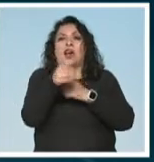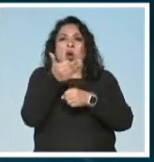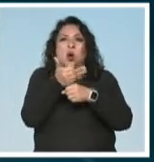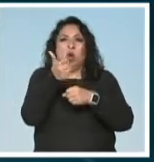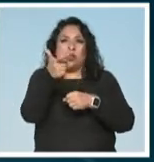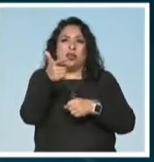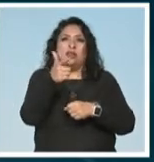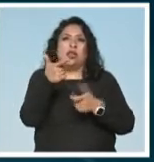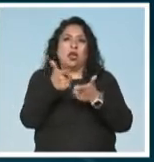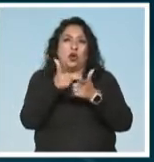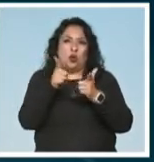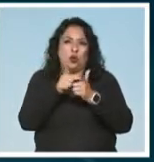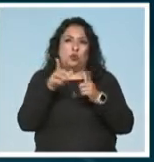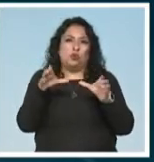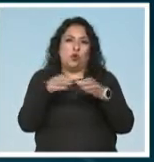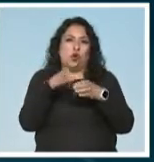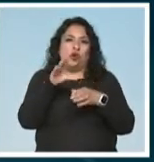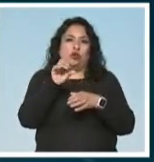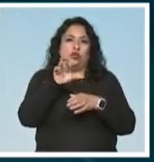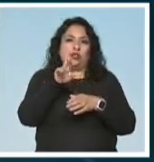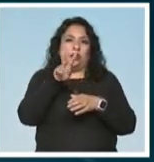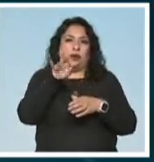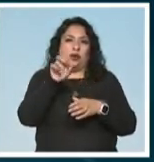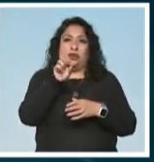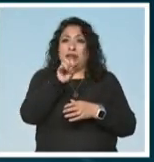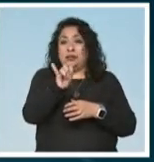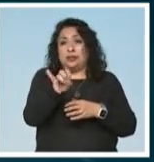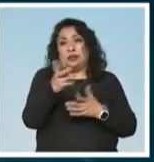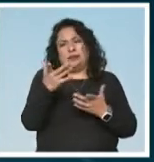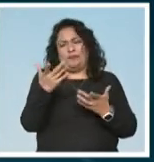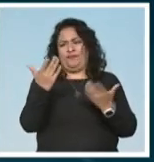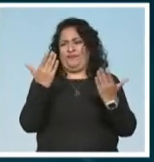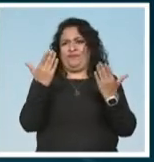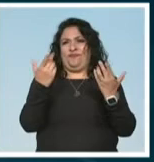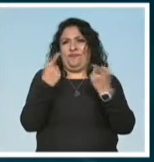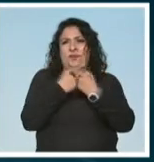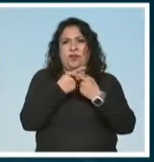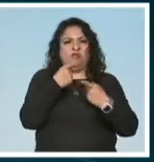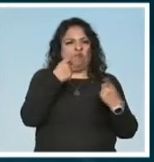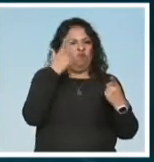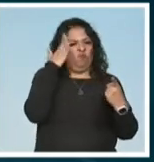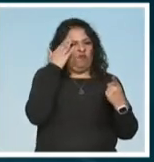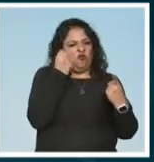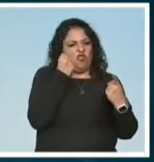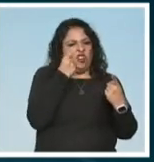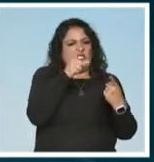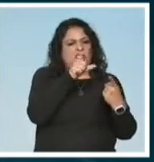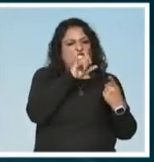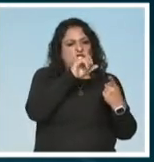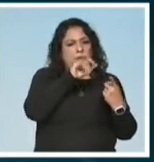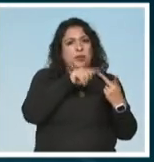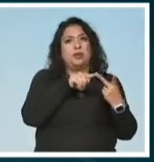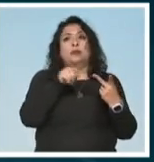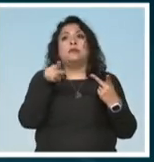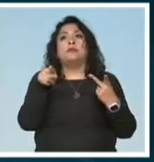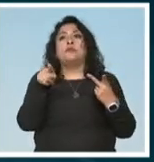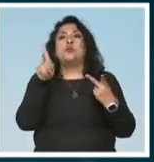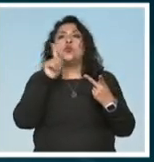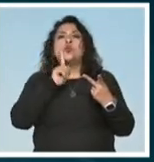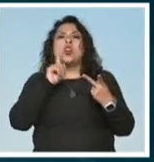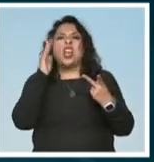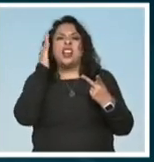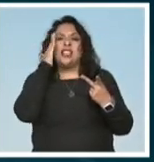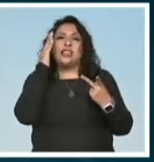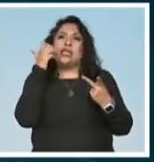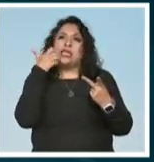momento para su partido de los conservadores. Así es que, en contraste, un líder dominante, Xi Jinping, y por supuesto una líder